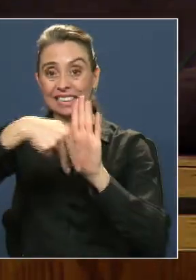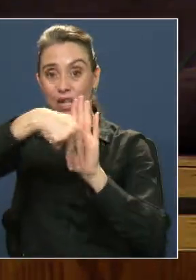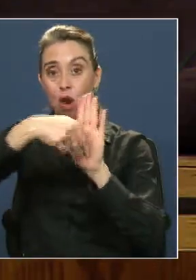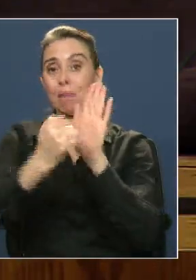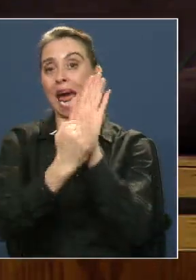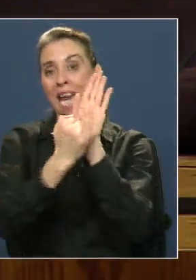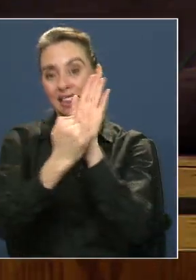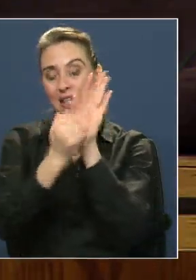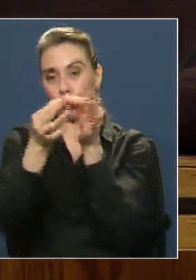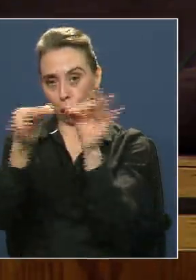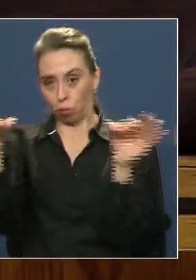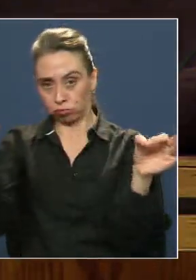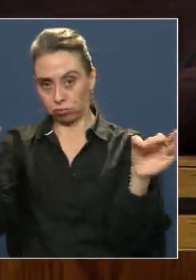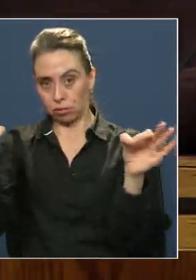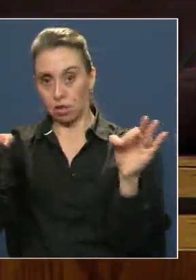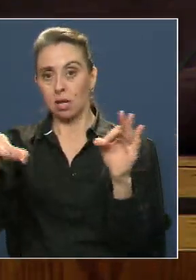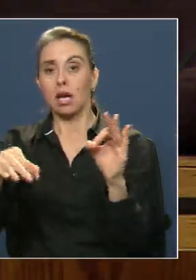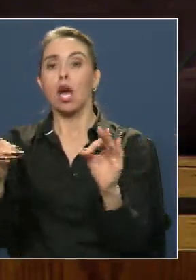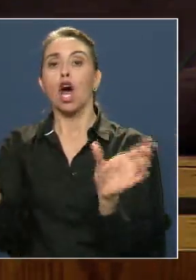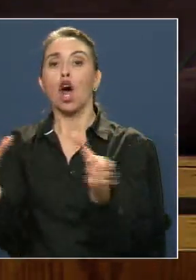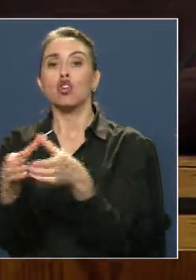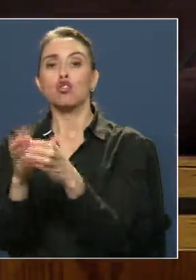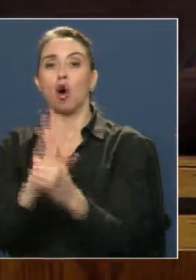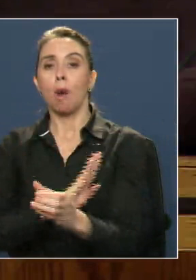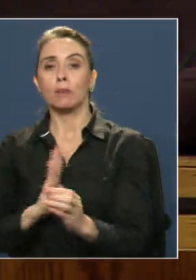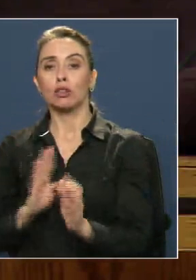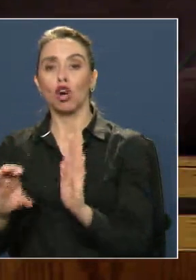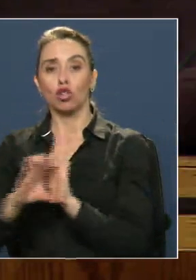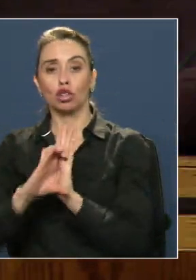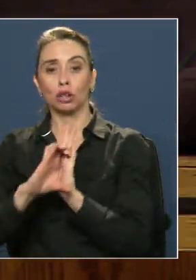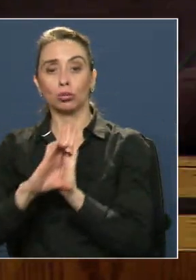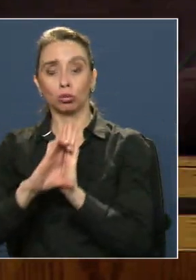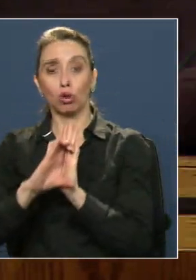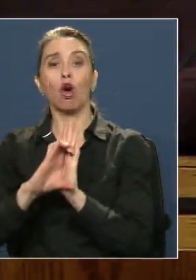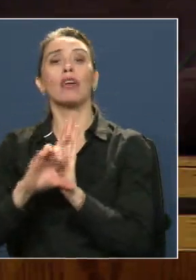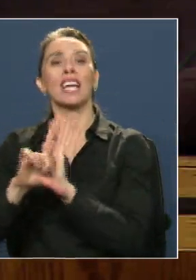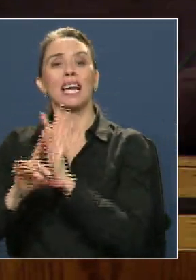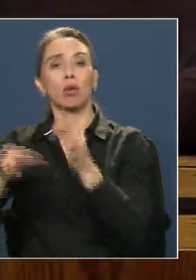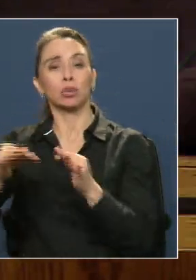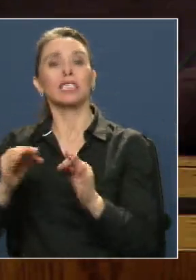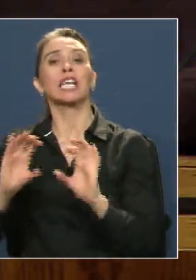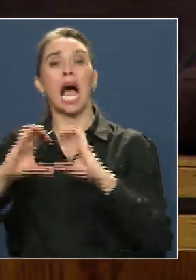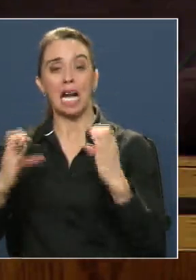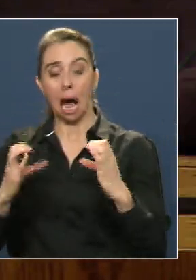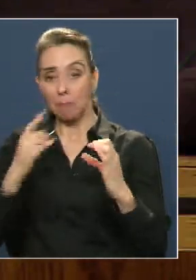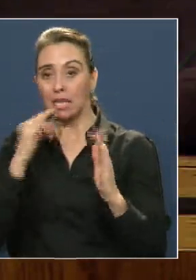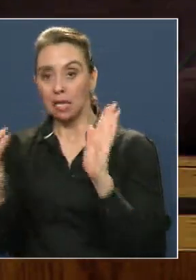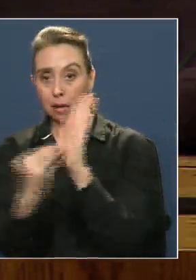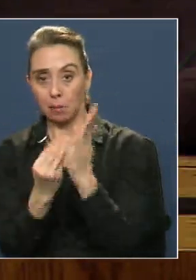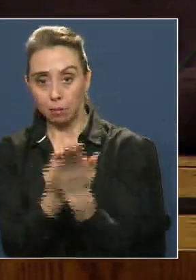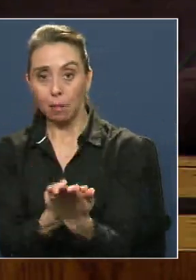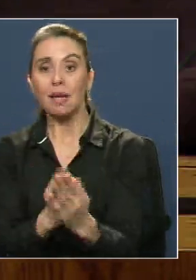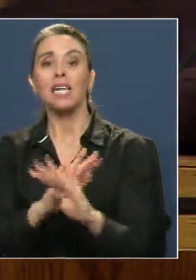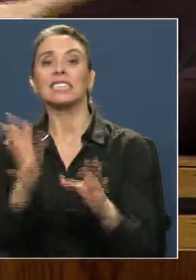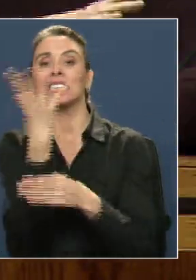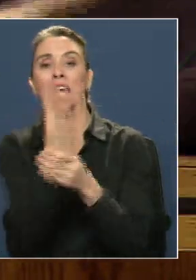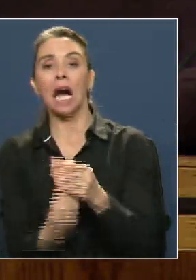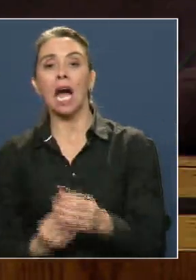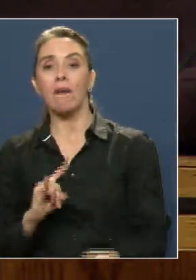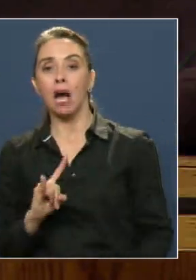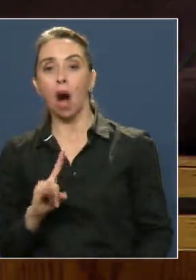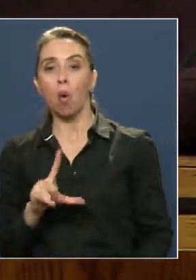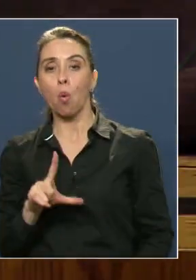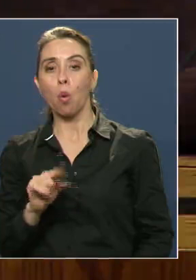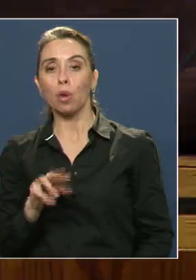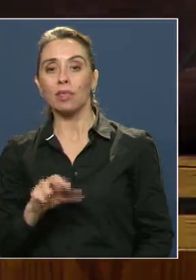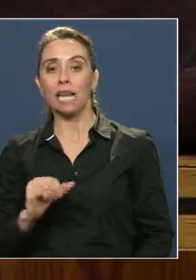propone por la mayoría de la Comisión de Constitución de esta Cámara, que termina con la ultraactividad de la norma